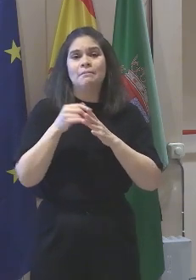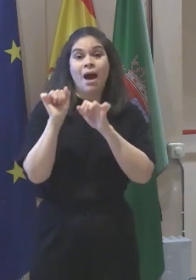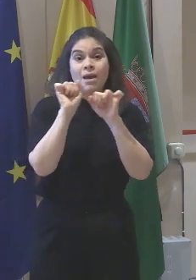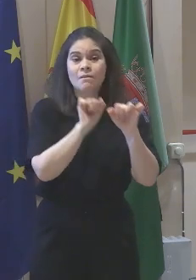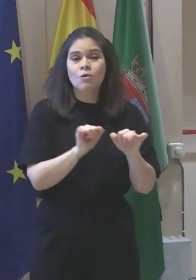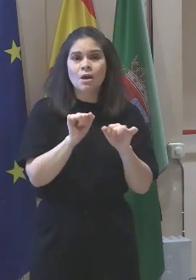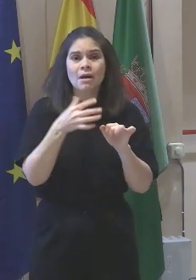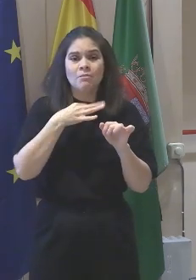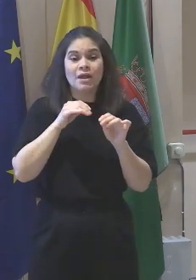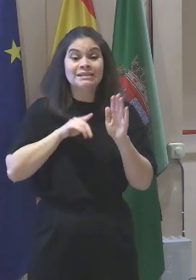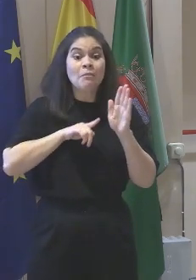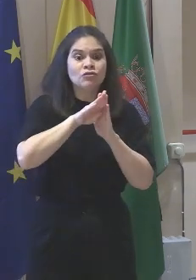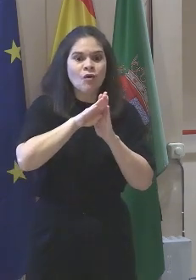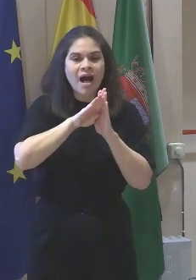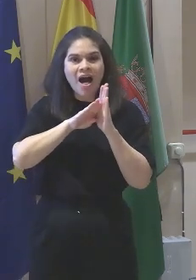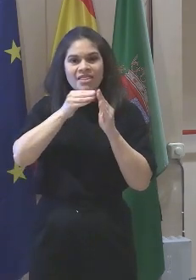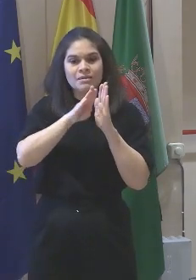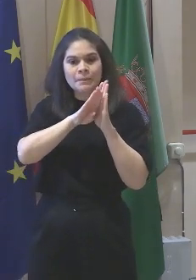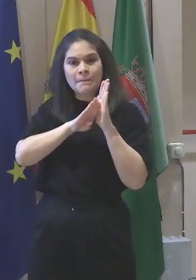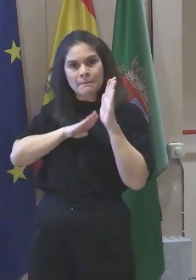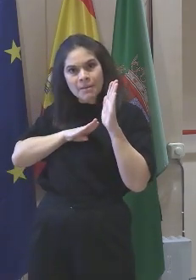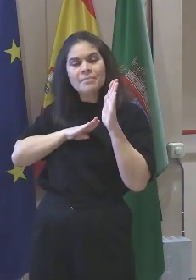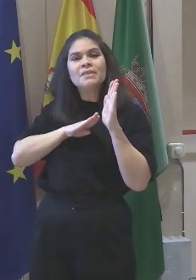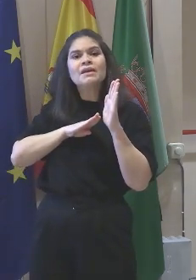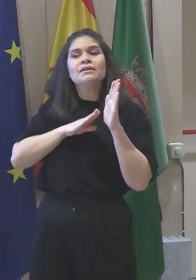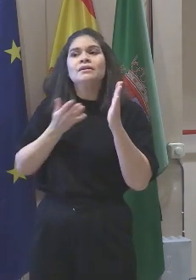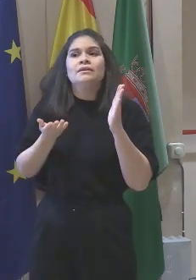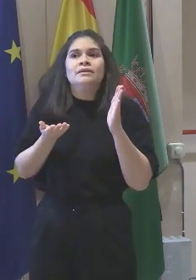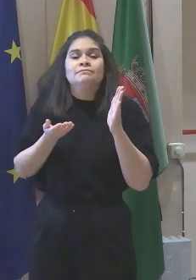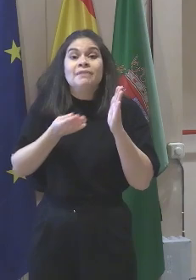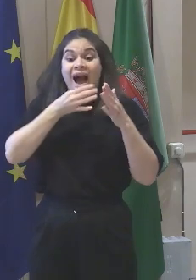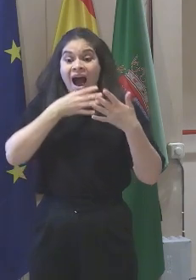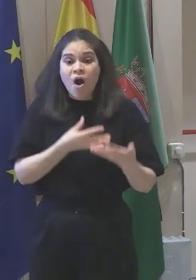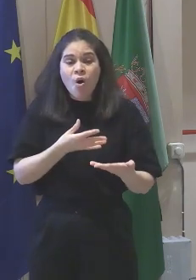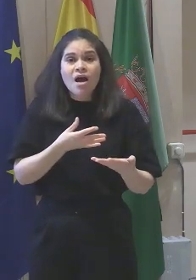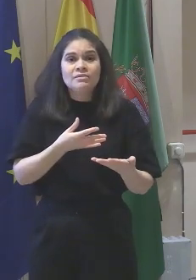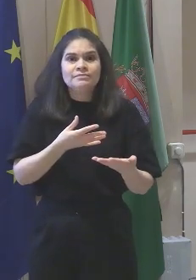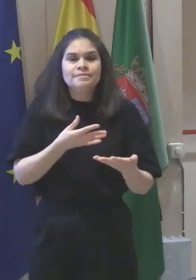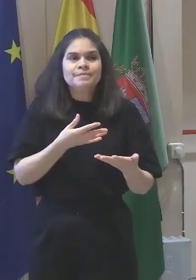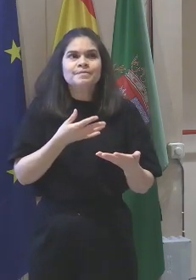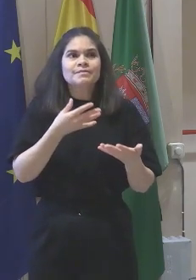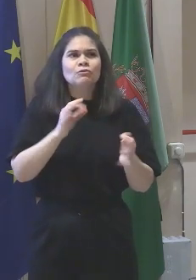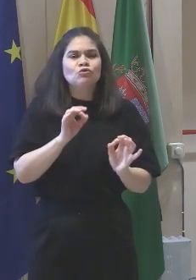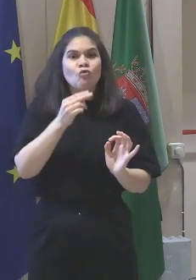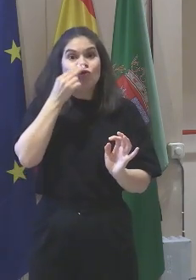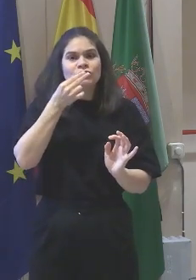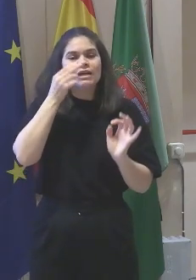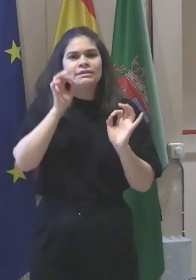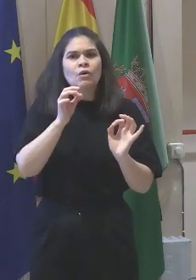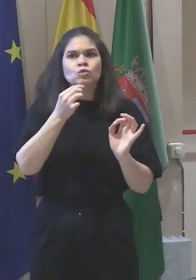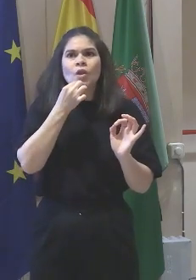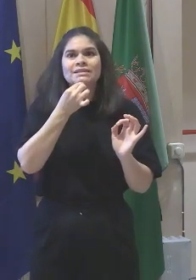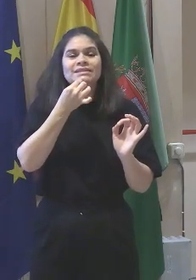retrasar esa progresión, pues ahora nos interesa mucho hablar de si es